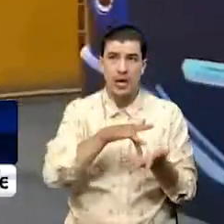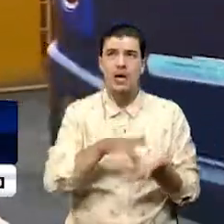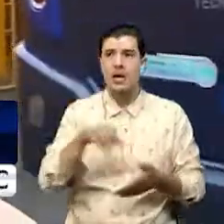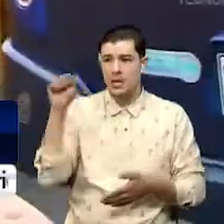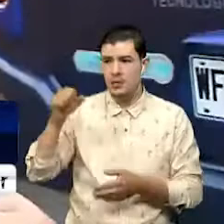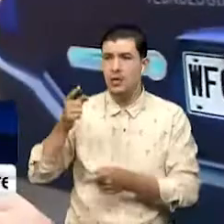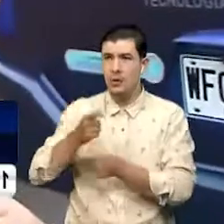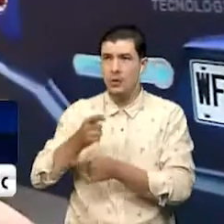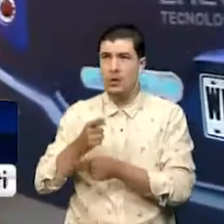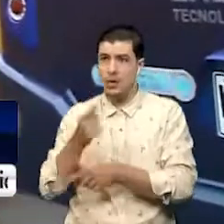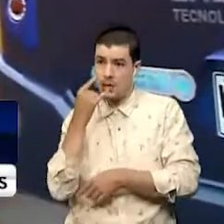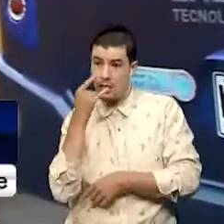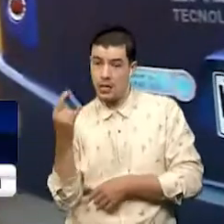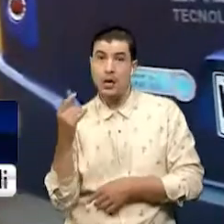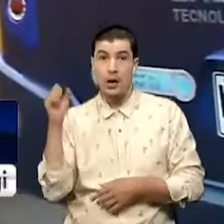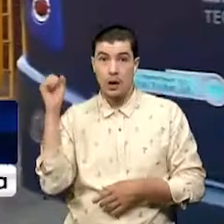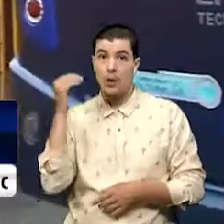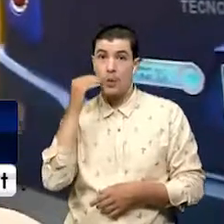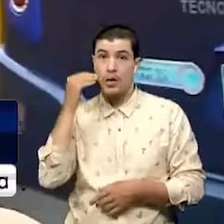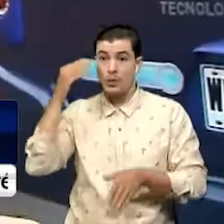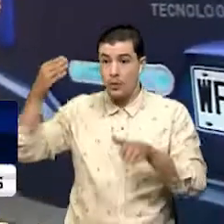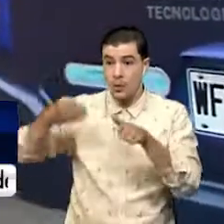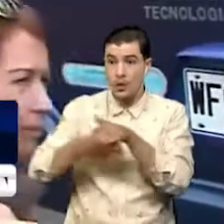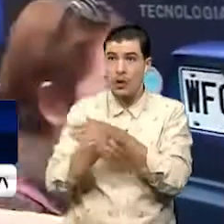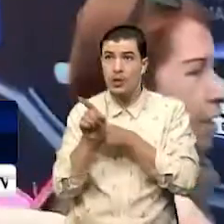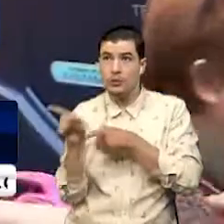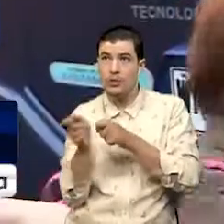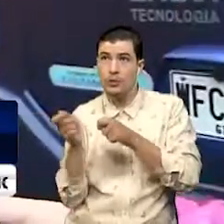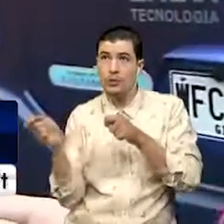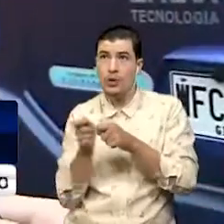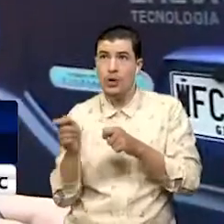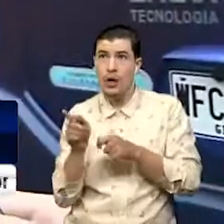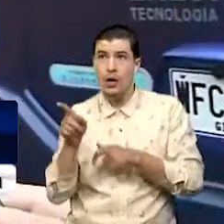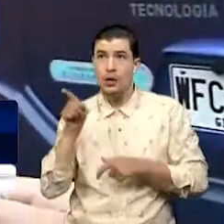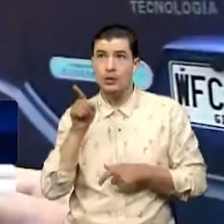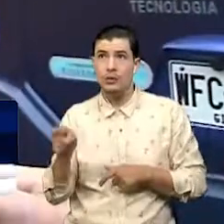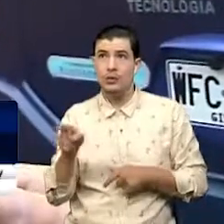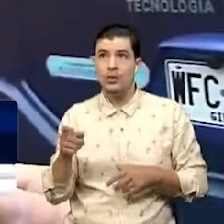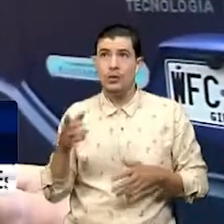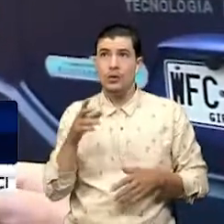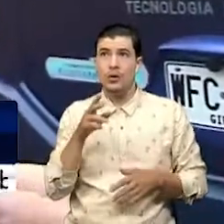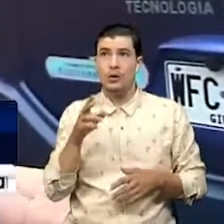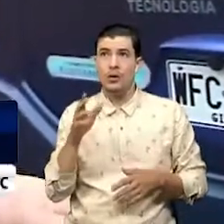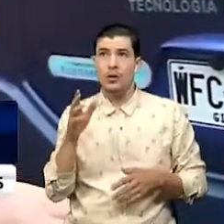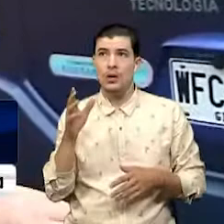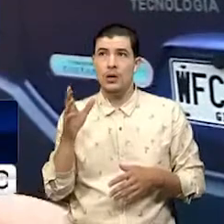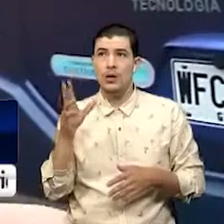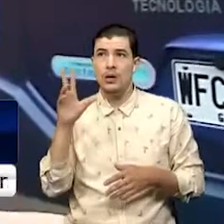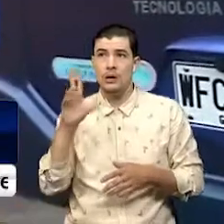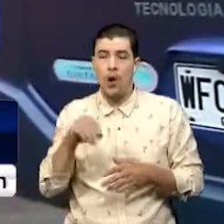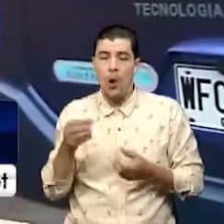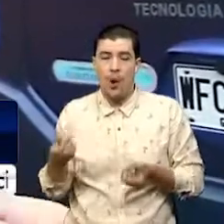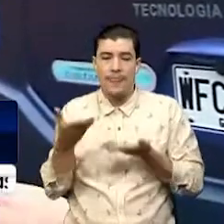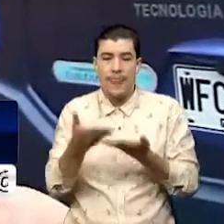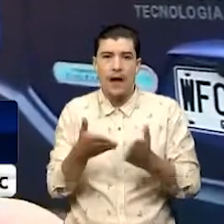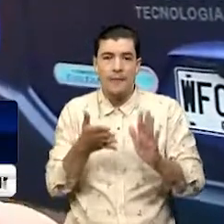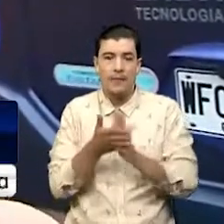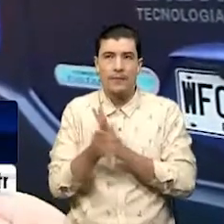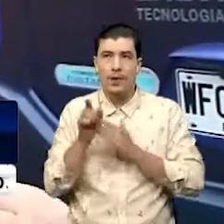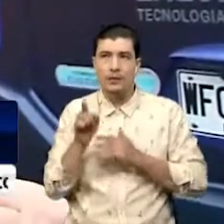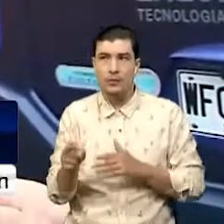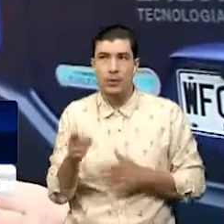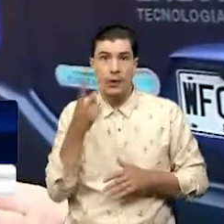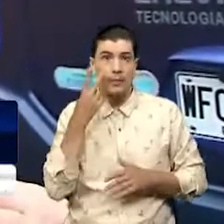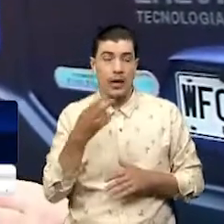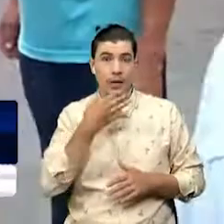porque cuando pasamos la parte de la frontera no o sea no sabes no se recibe información al respecto pero